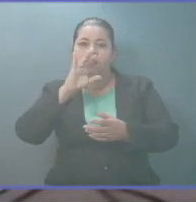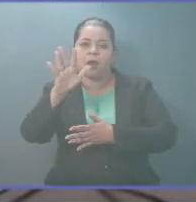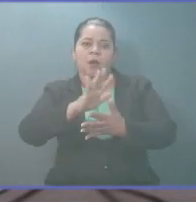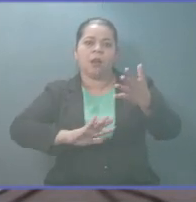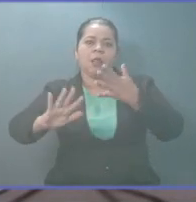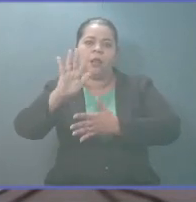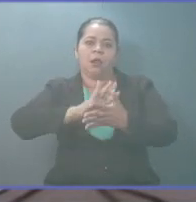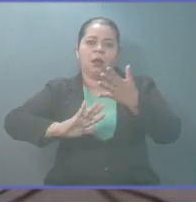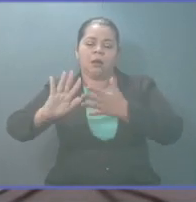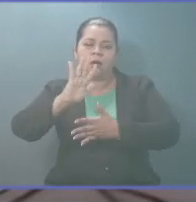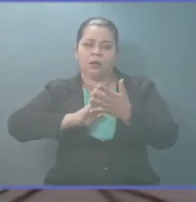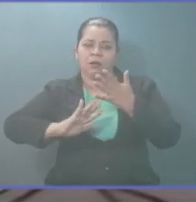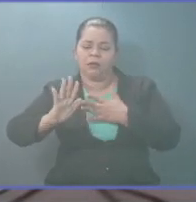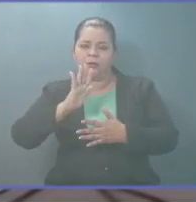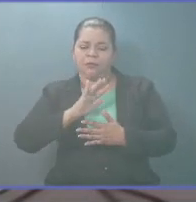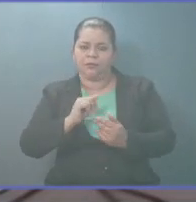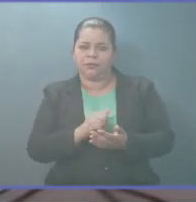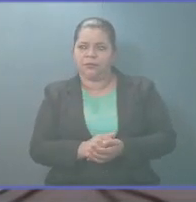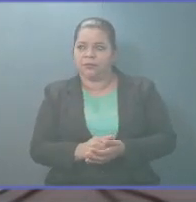las instituciones públicas.